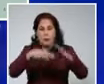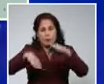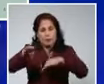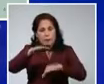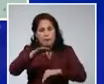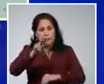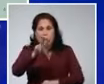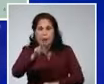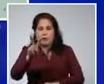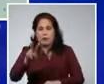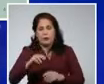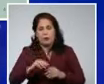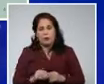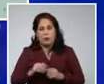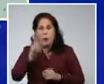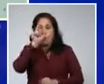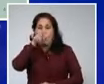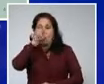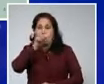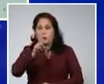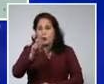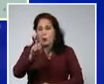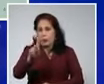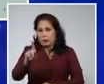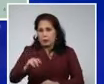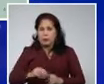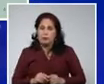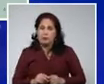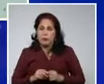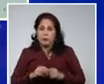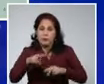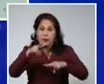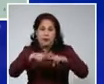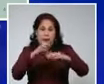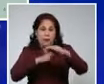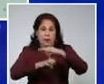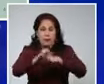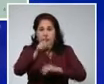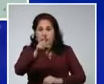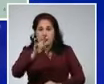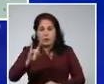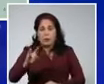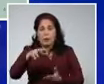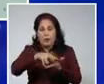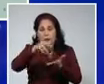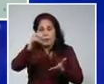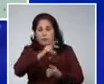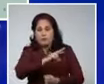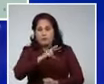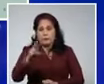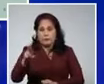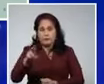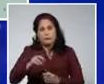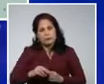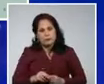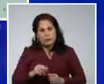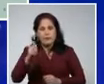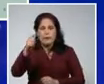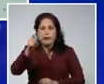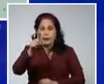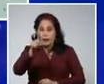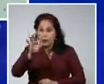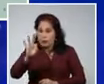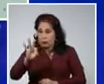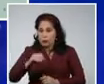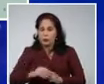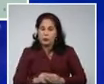22, Cotorro 21, Habana del Este 19, Plaza de la Revolución 18,